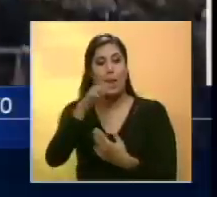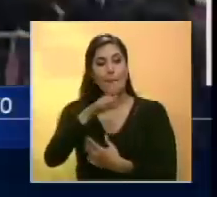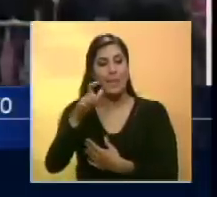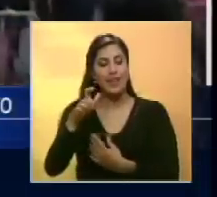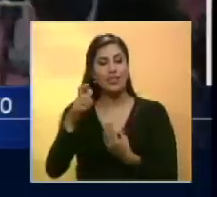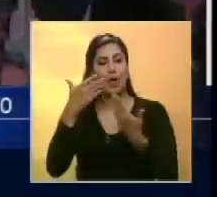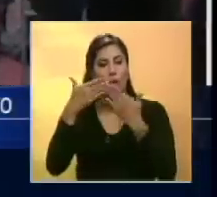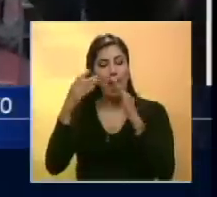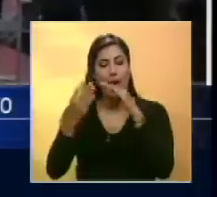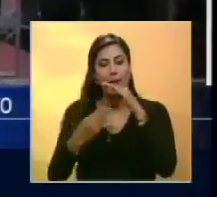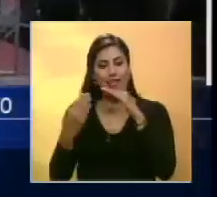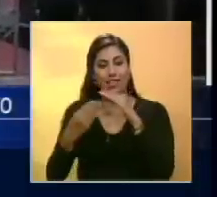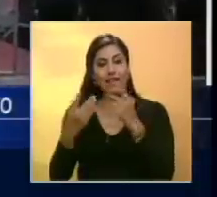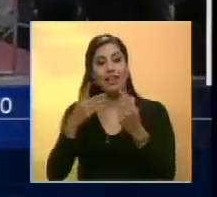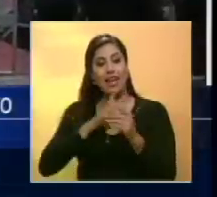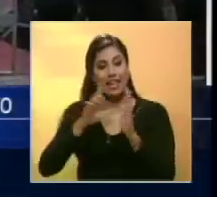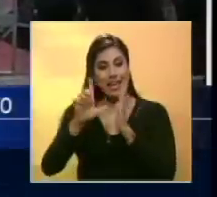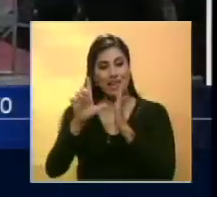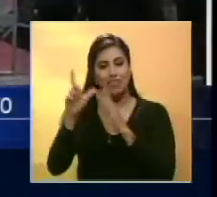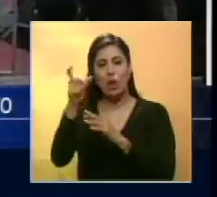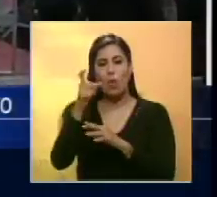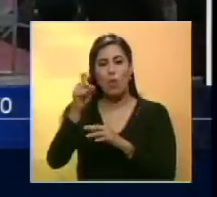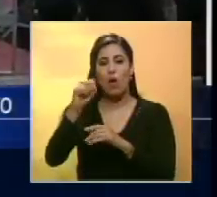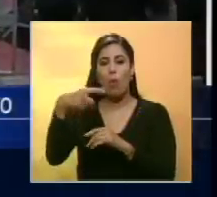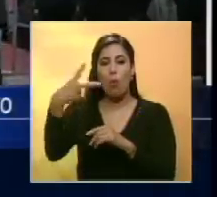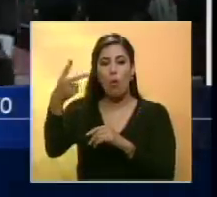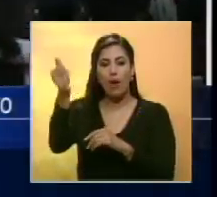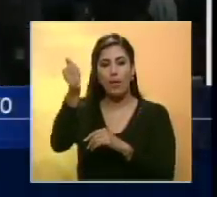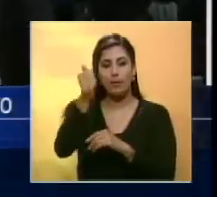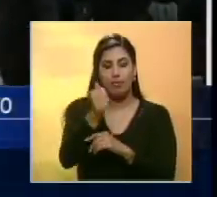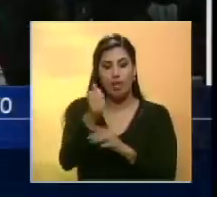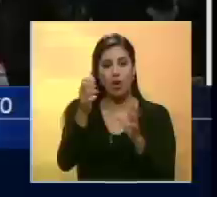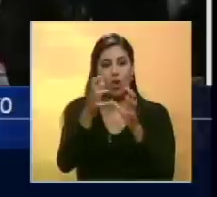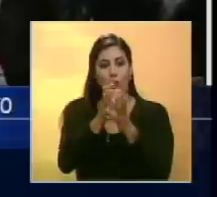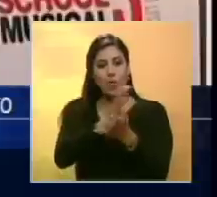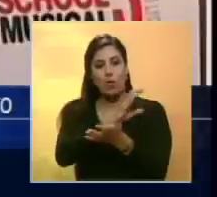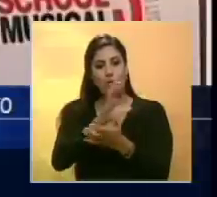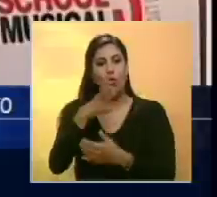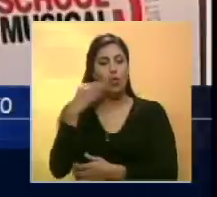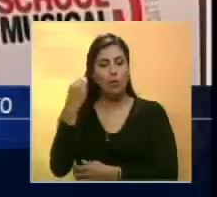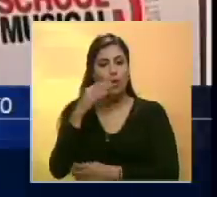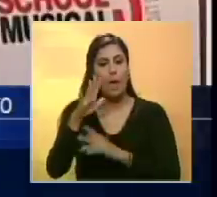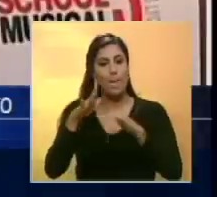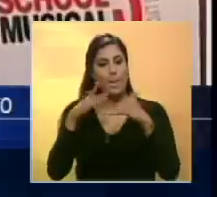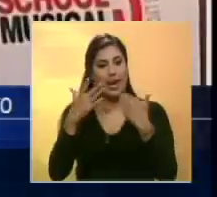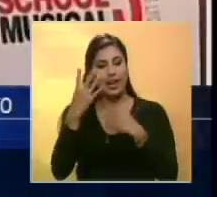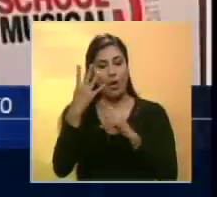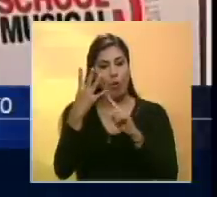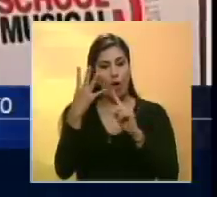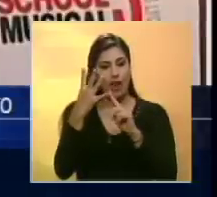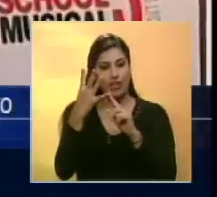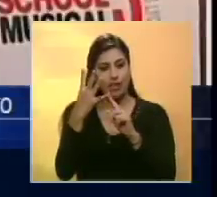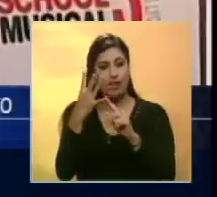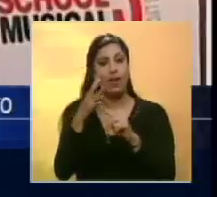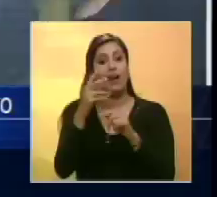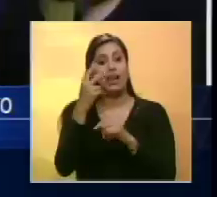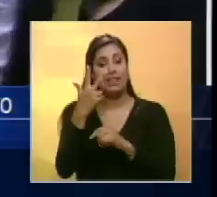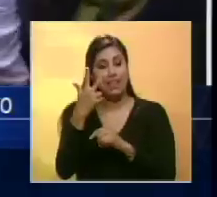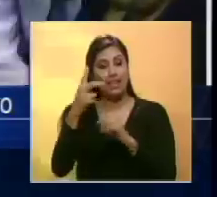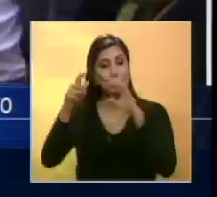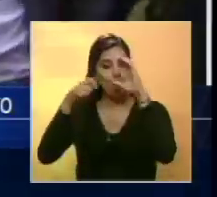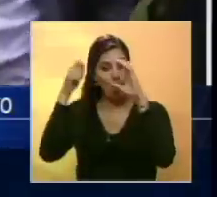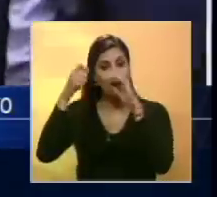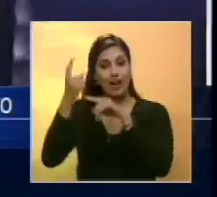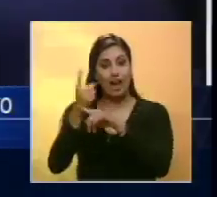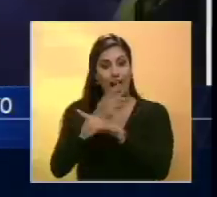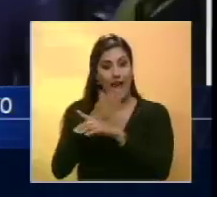entretenimiento hizo público que se encuentran en la búsqueda de un nuevo elenco del musical juvenil para la 4ª temporada. Las 3 cintas anteriores